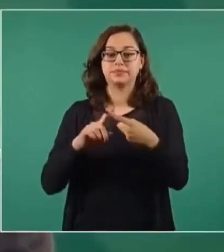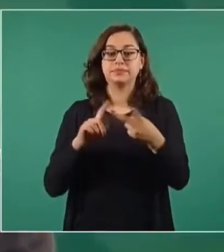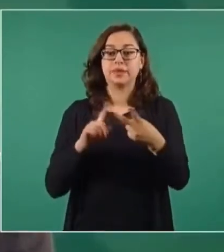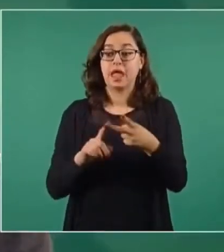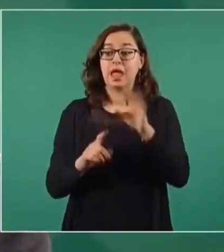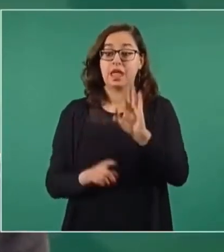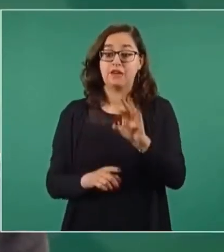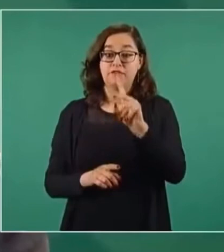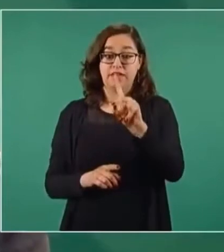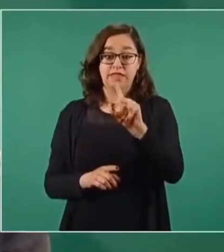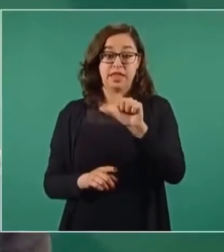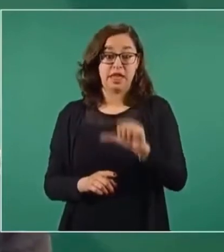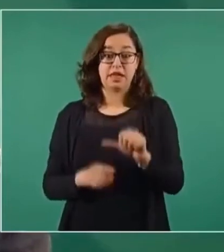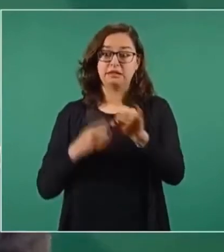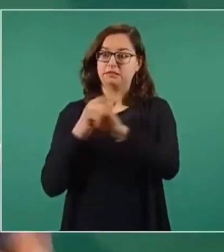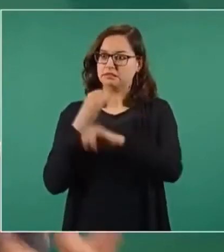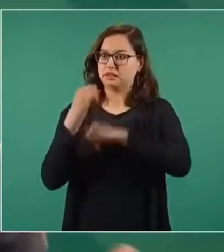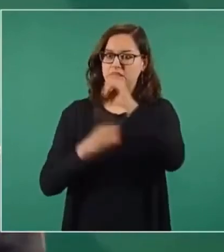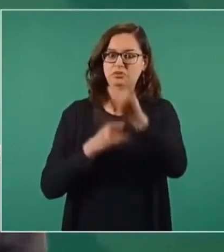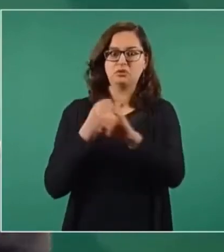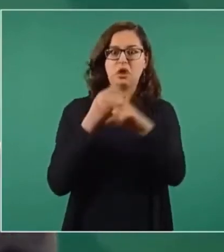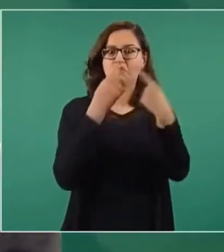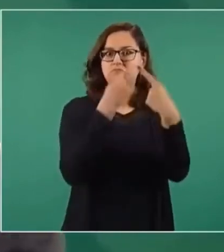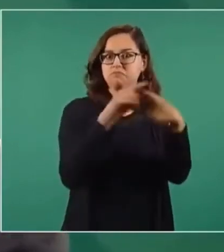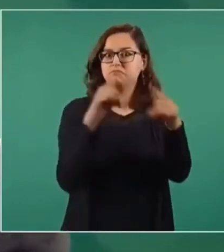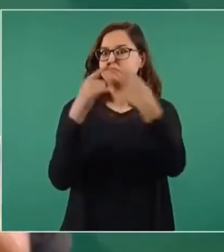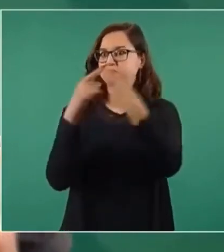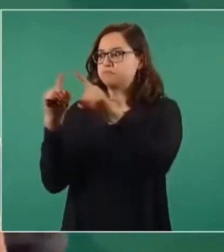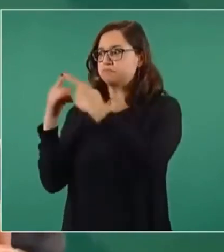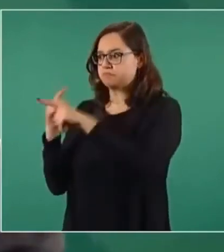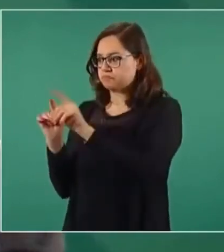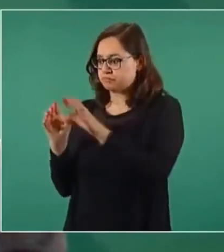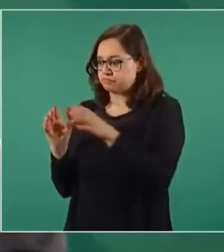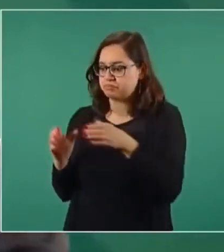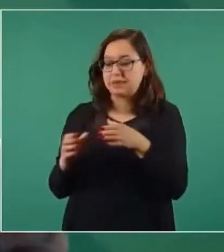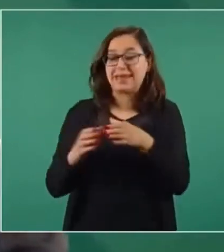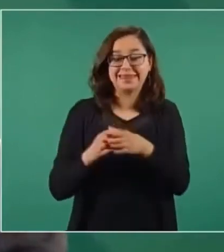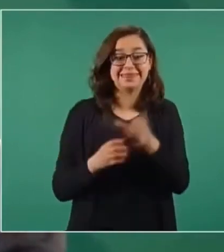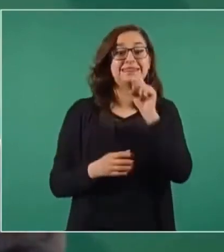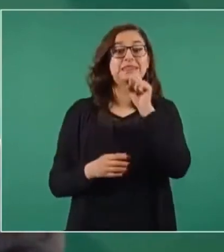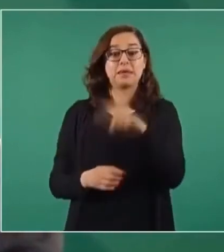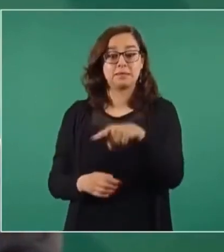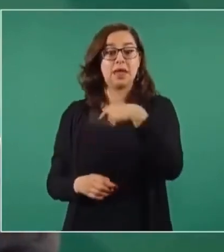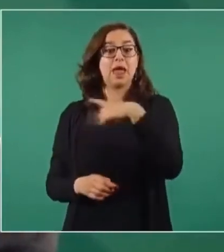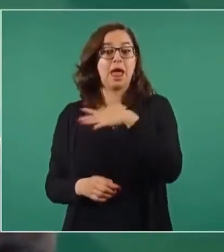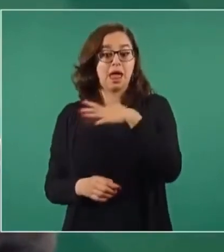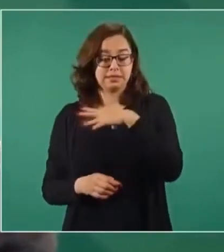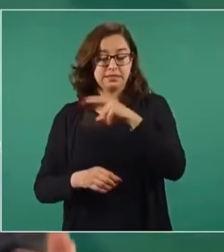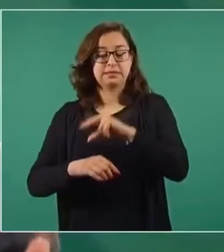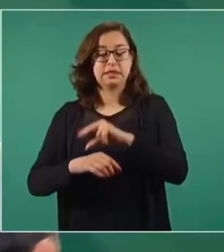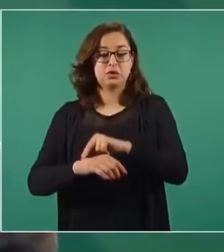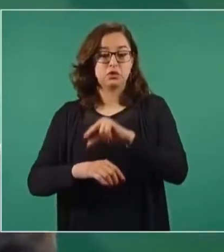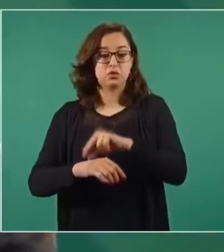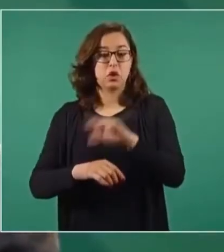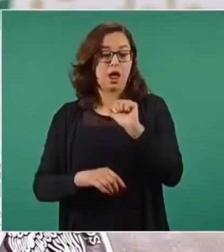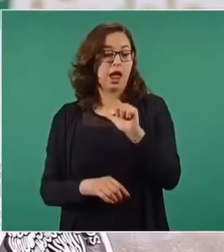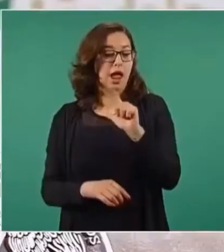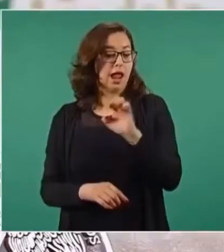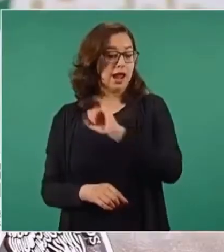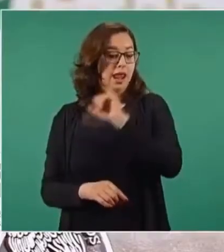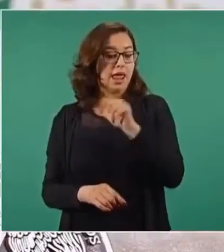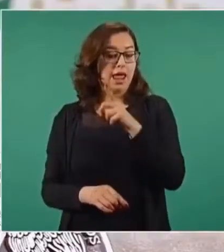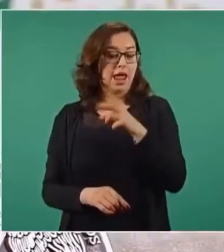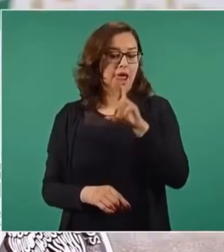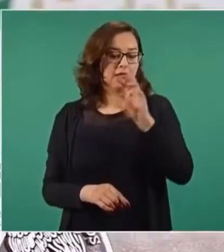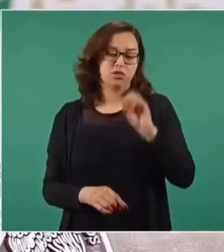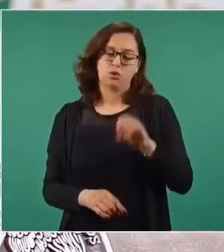varias agencias internacionales de salud. Con mucho orgullo podemos identificar ahí al doctor Alejandro Cravioto, un experto